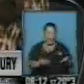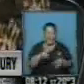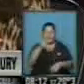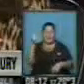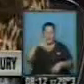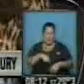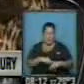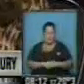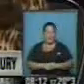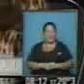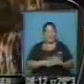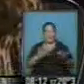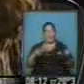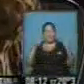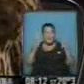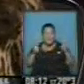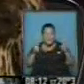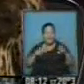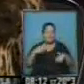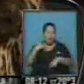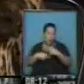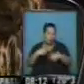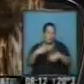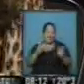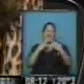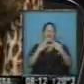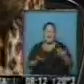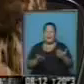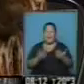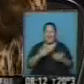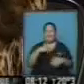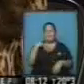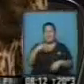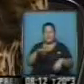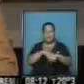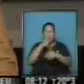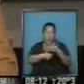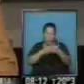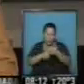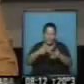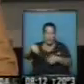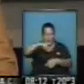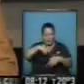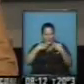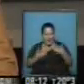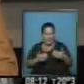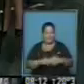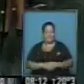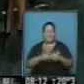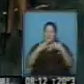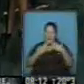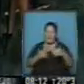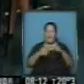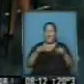Su tiempo y bueno, un tema que va a continuar, pero le agradecemos que lleve tiempo con esta lucha. A Muchas ustedes, gracias. A ustedes, Bien, gracias. vamos, gracias,